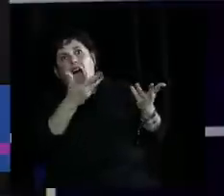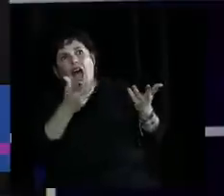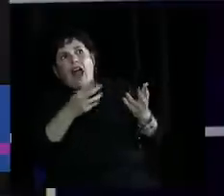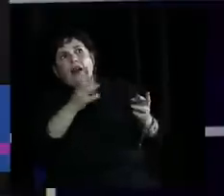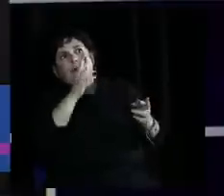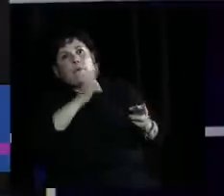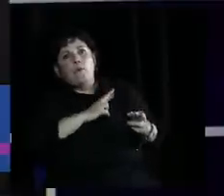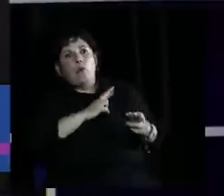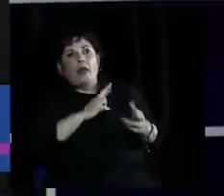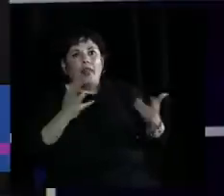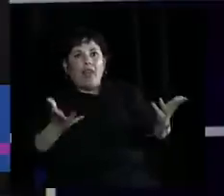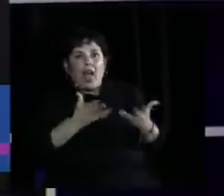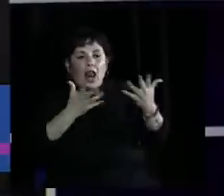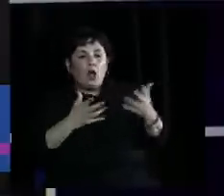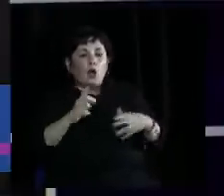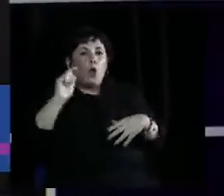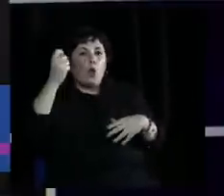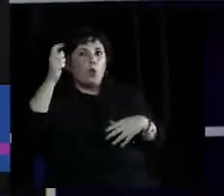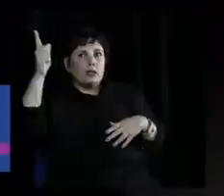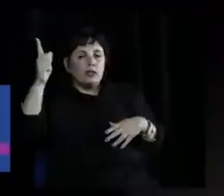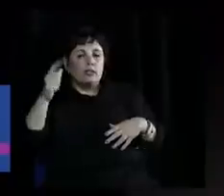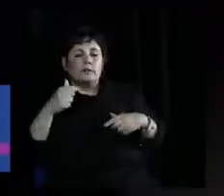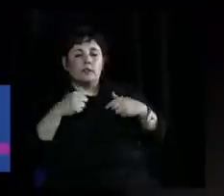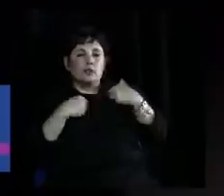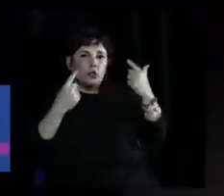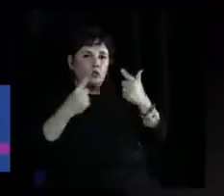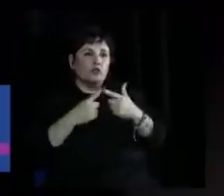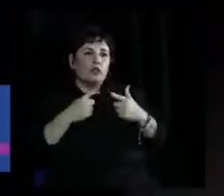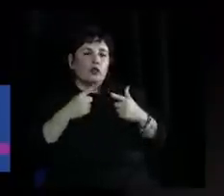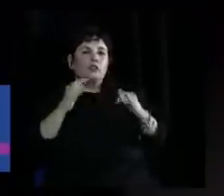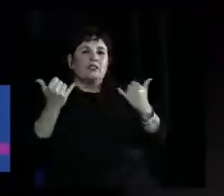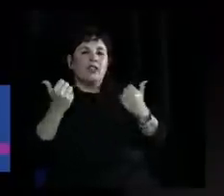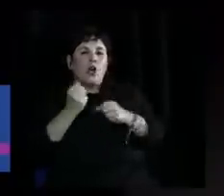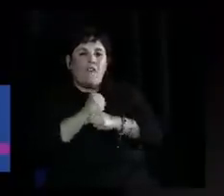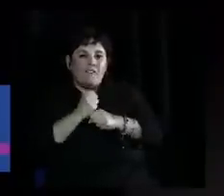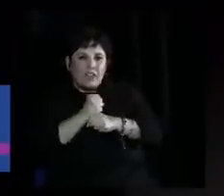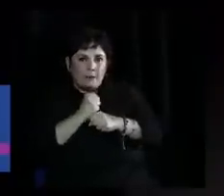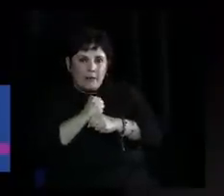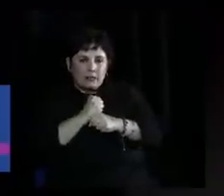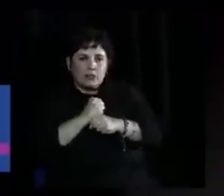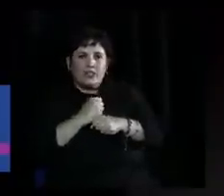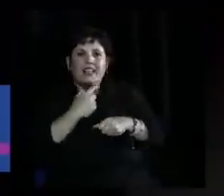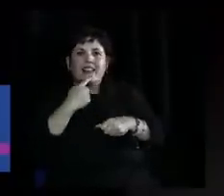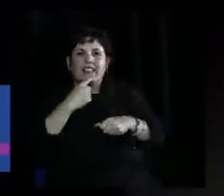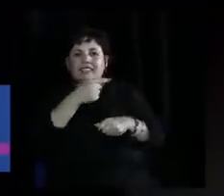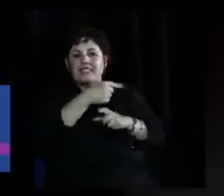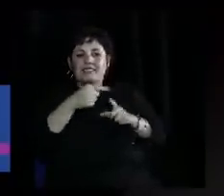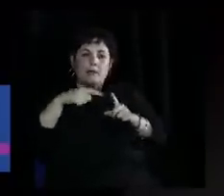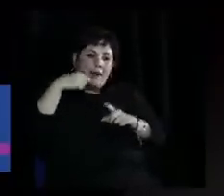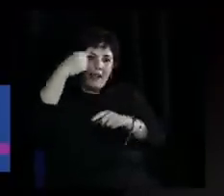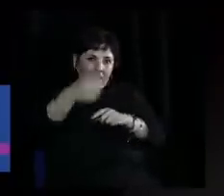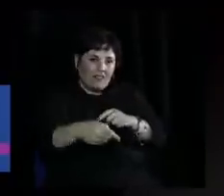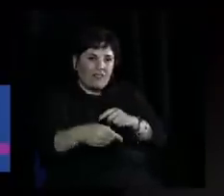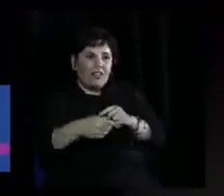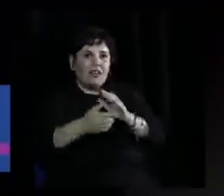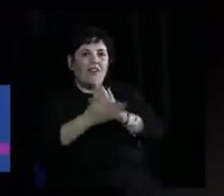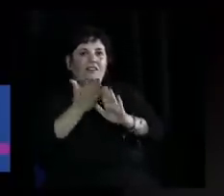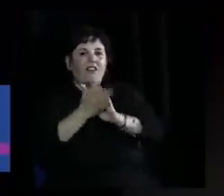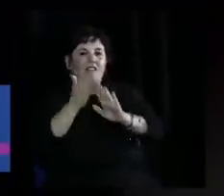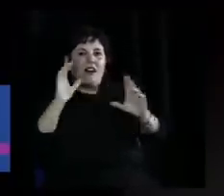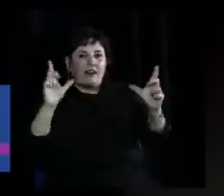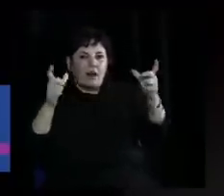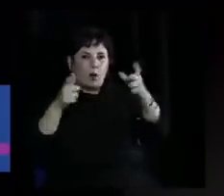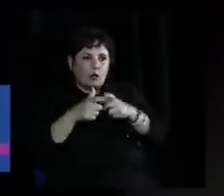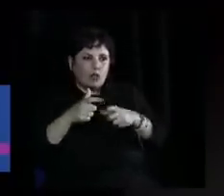presidencia o del directorio de UTE? Sí, nosotros tuvimos la confirmación de que la semana que viene tendremos reuniones.